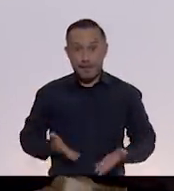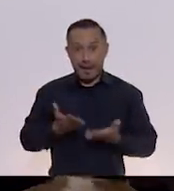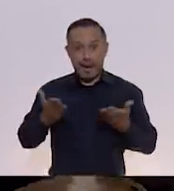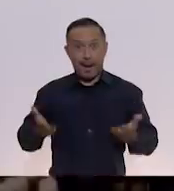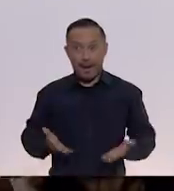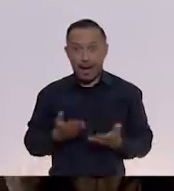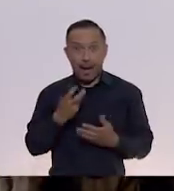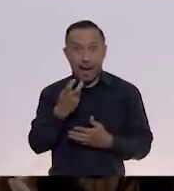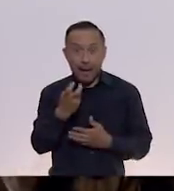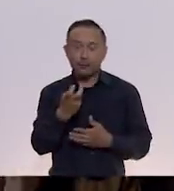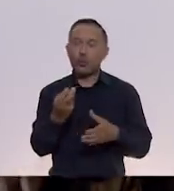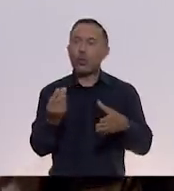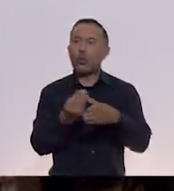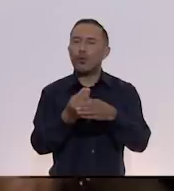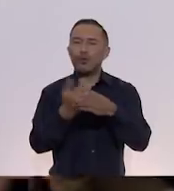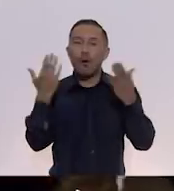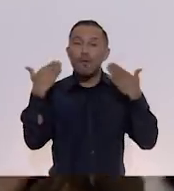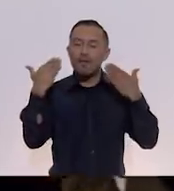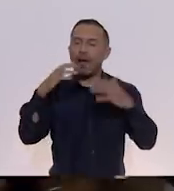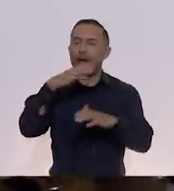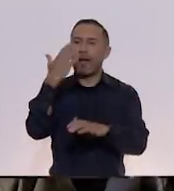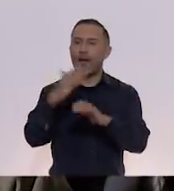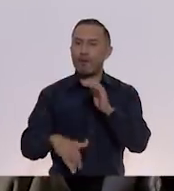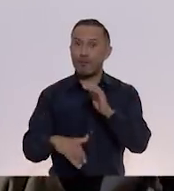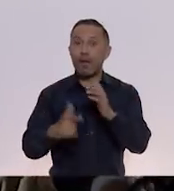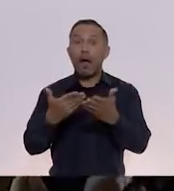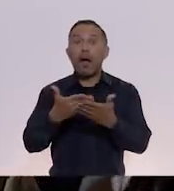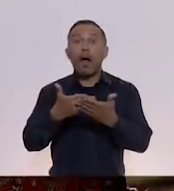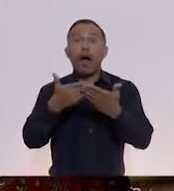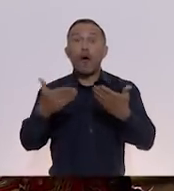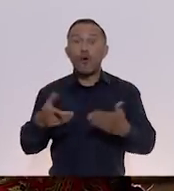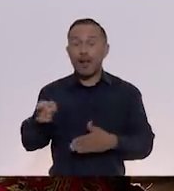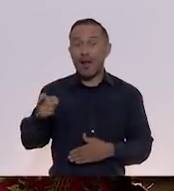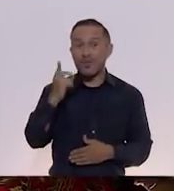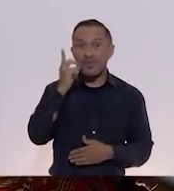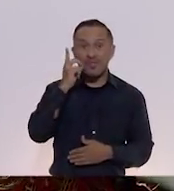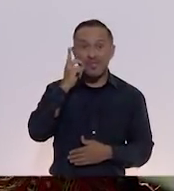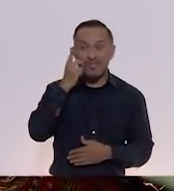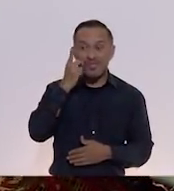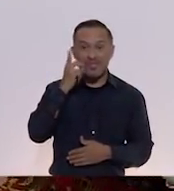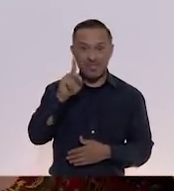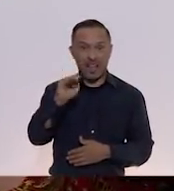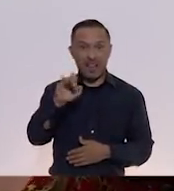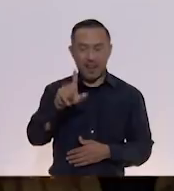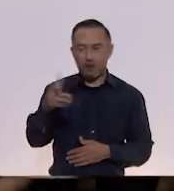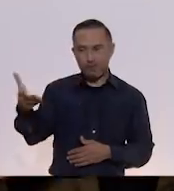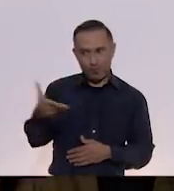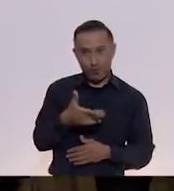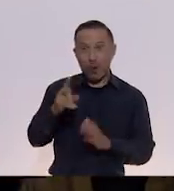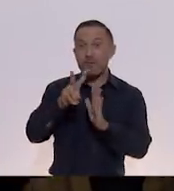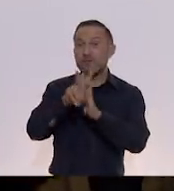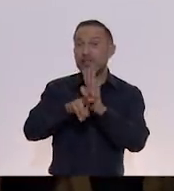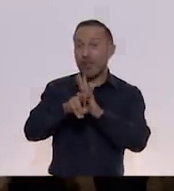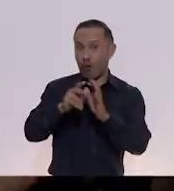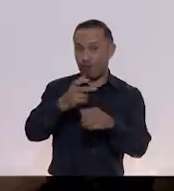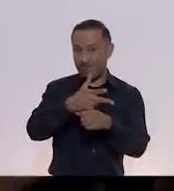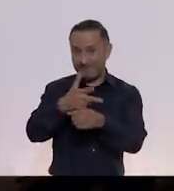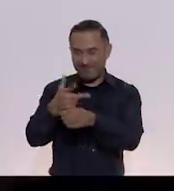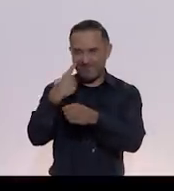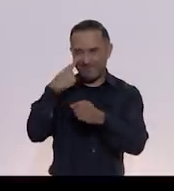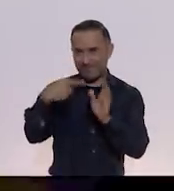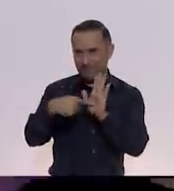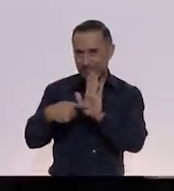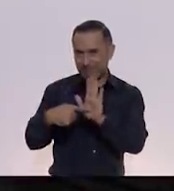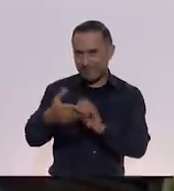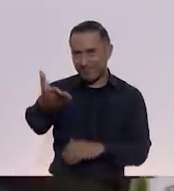Terminado el fin de curso. Y bueno, pues a continuación vamos a invitar a Daniel para que nos presente el video de fin de curso. ¿Entiendes?